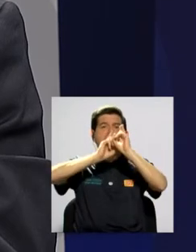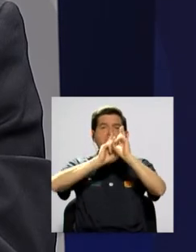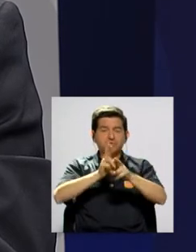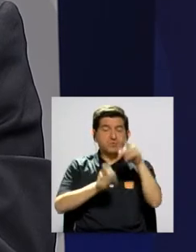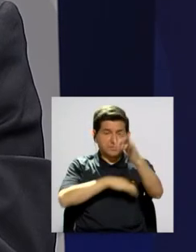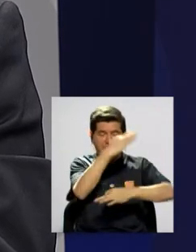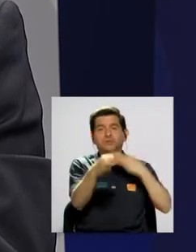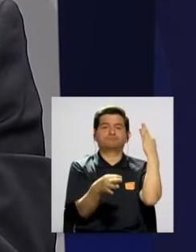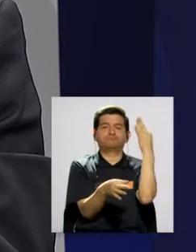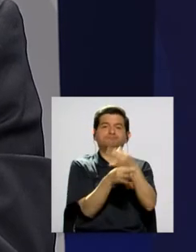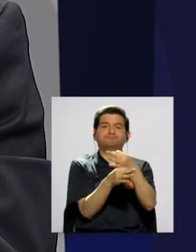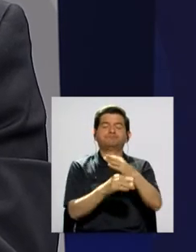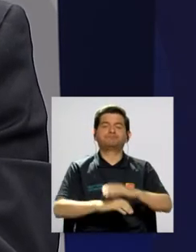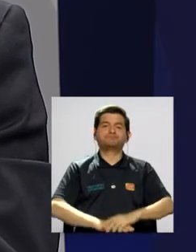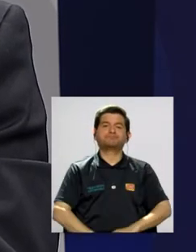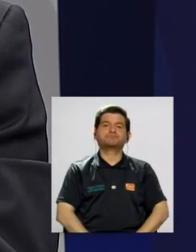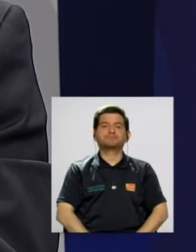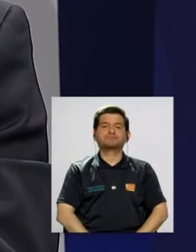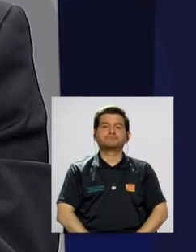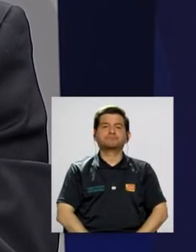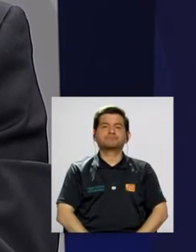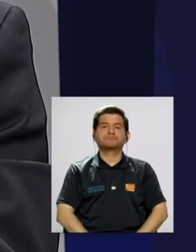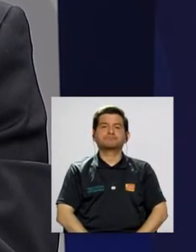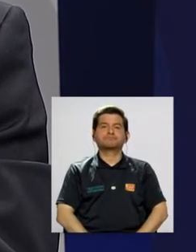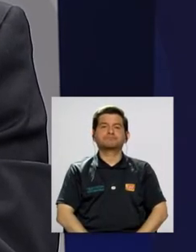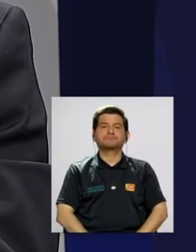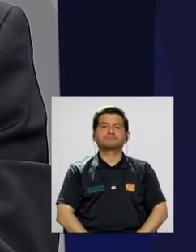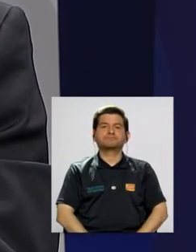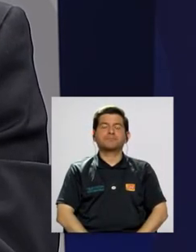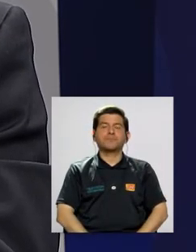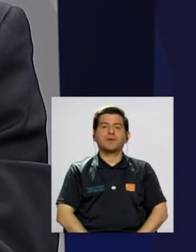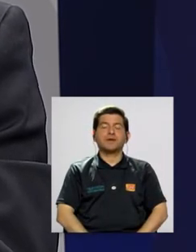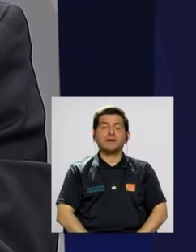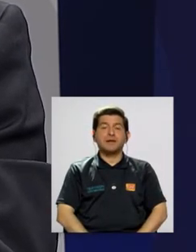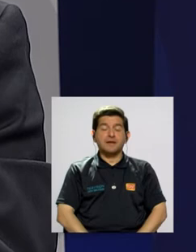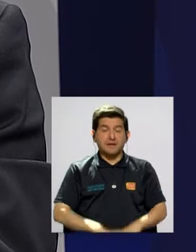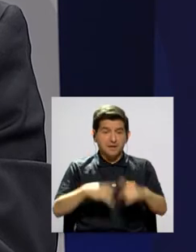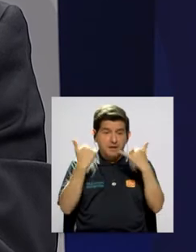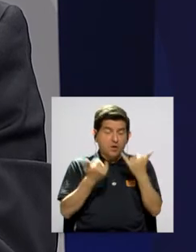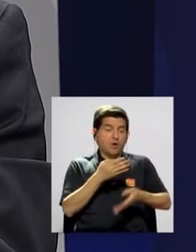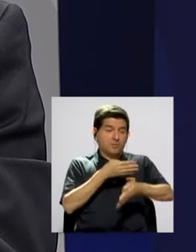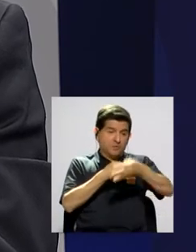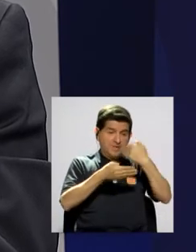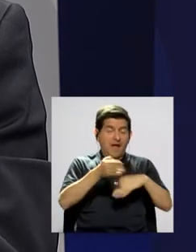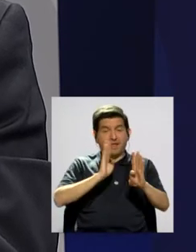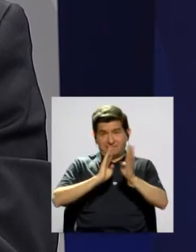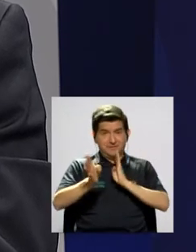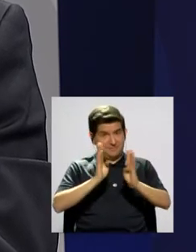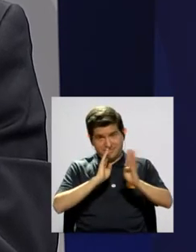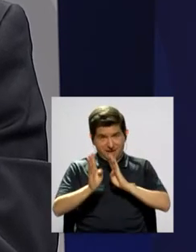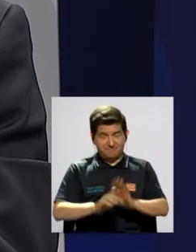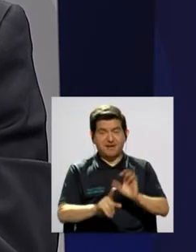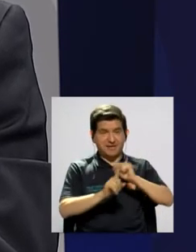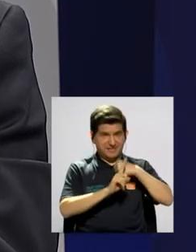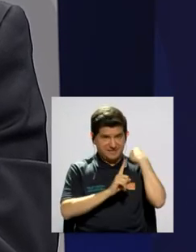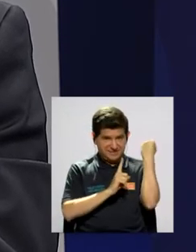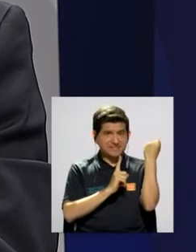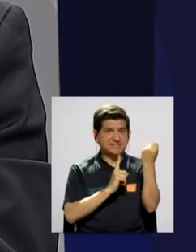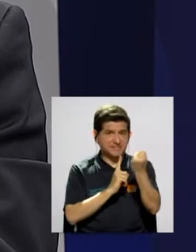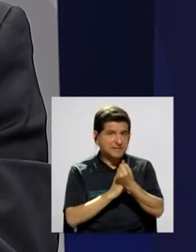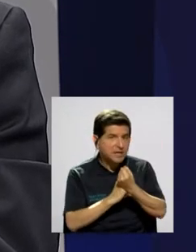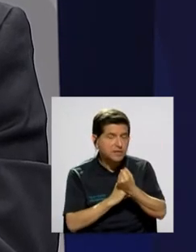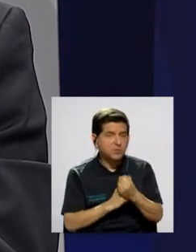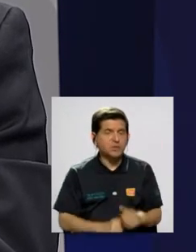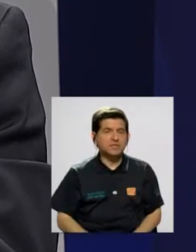esta naturaleza. Que sin duda alguna nos coloca, como ya lo veníamos conversando, en condiciones de